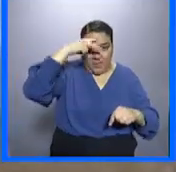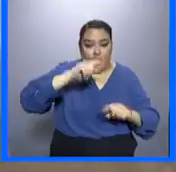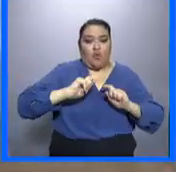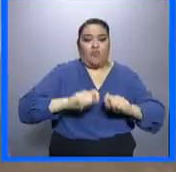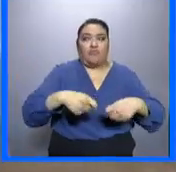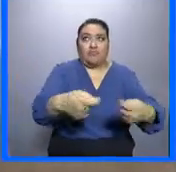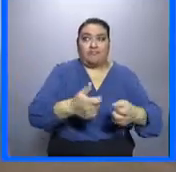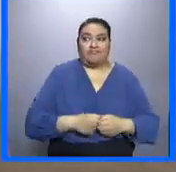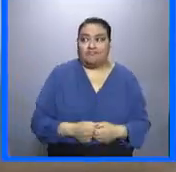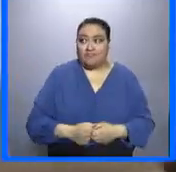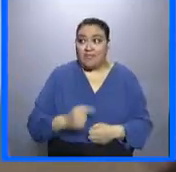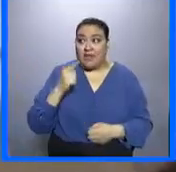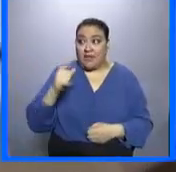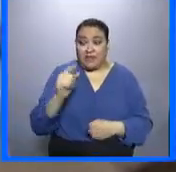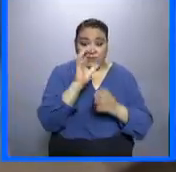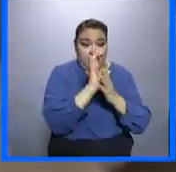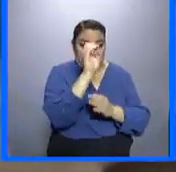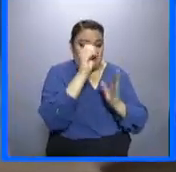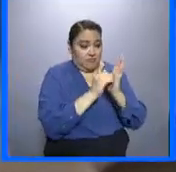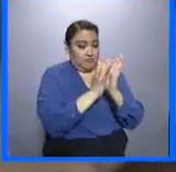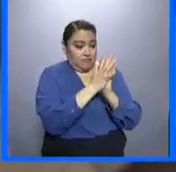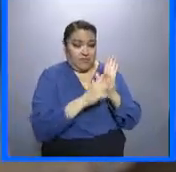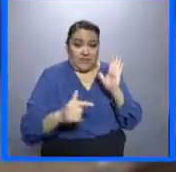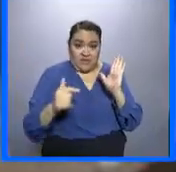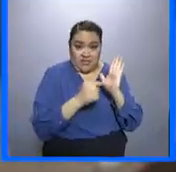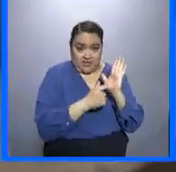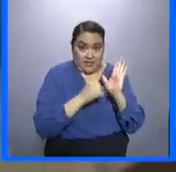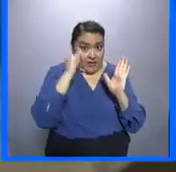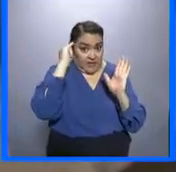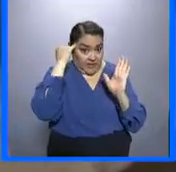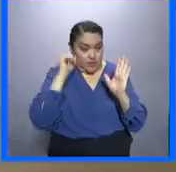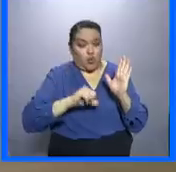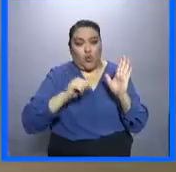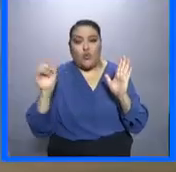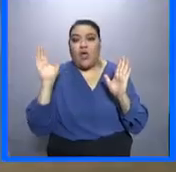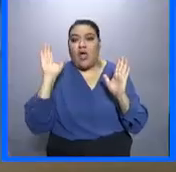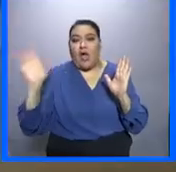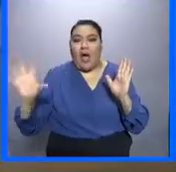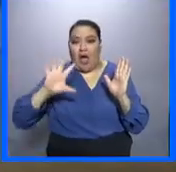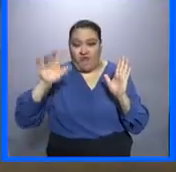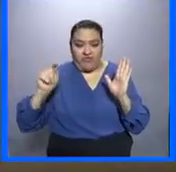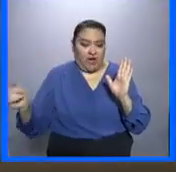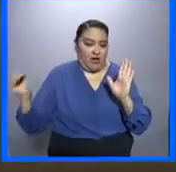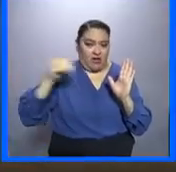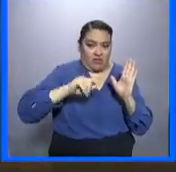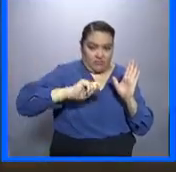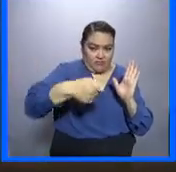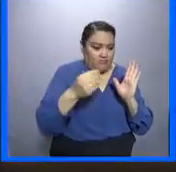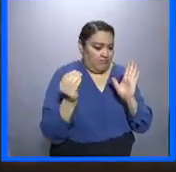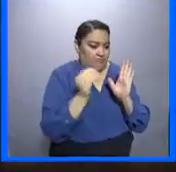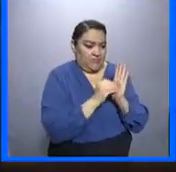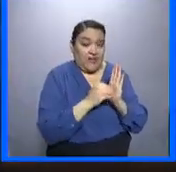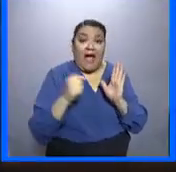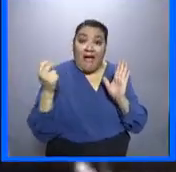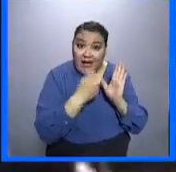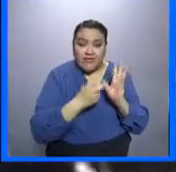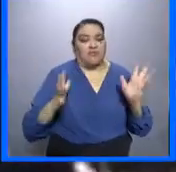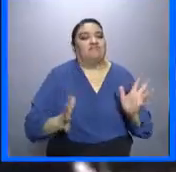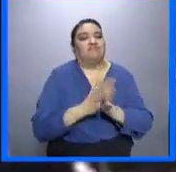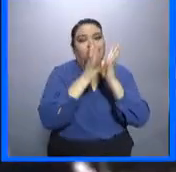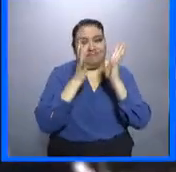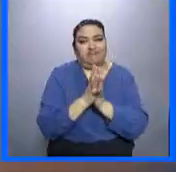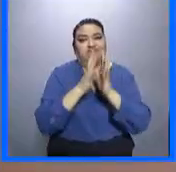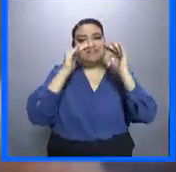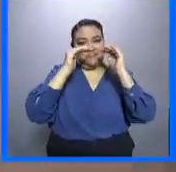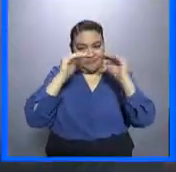El reconocimiento constitucional de los pueblos y comunidades indígenas también es una manera de concebir la democracia y